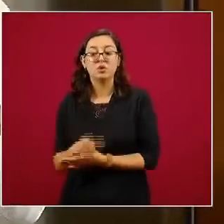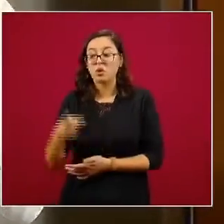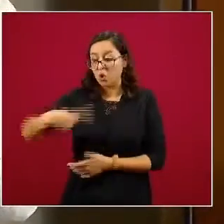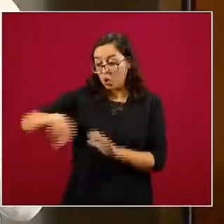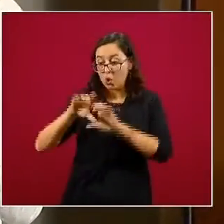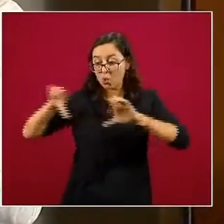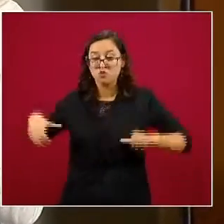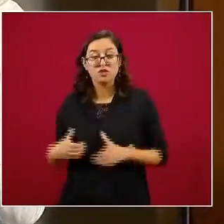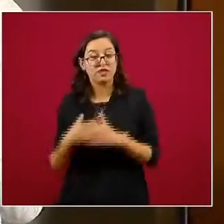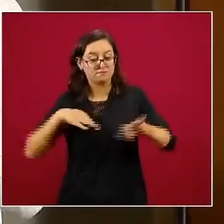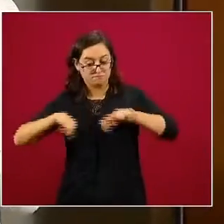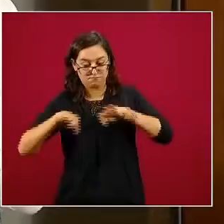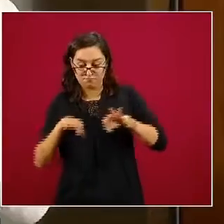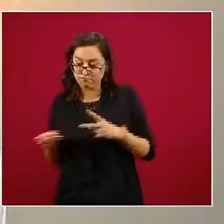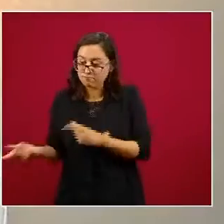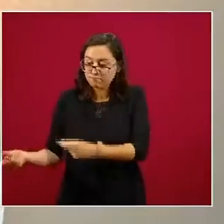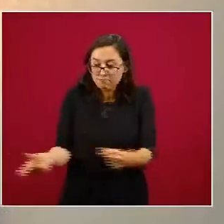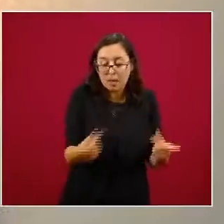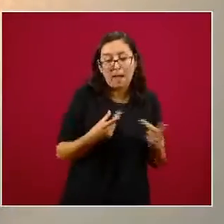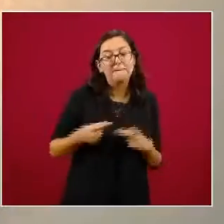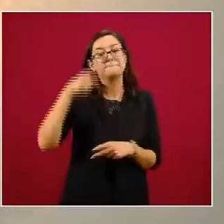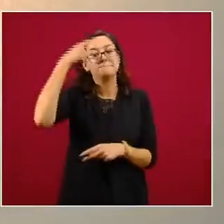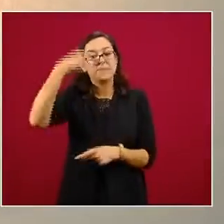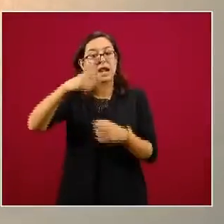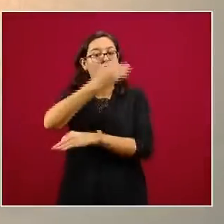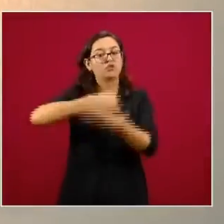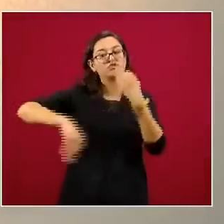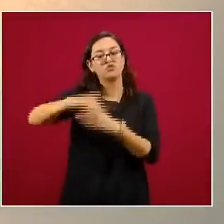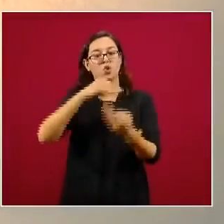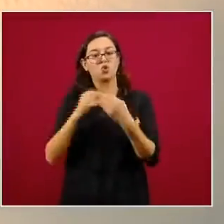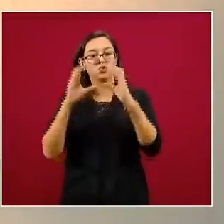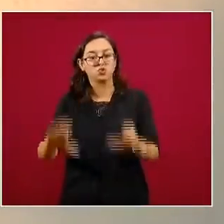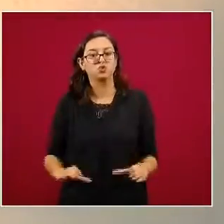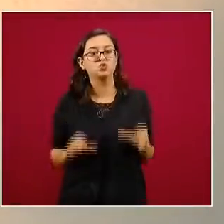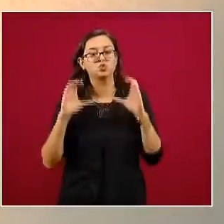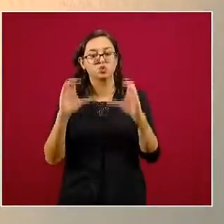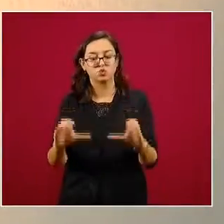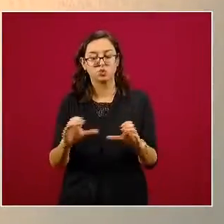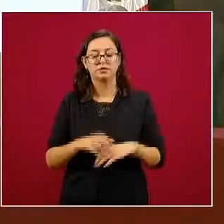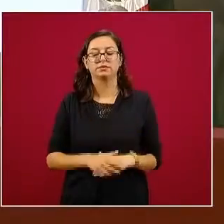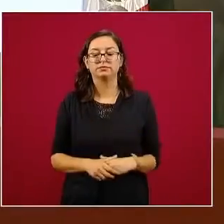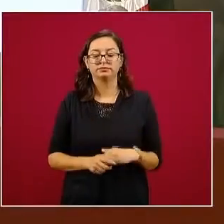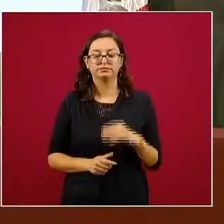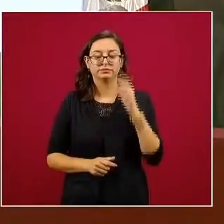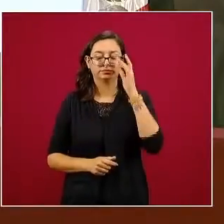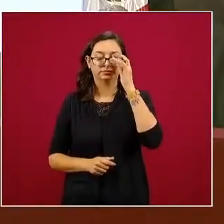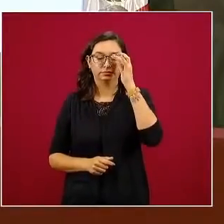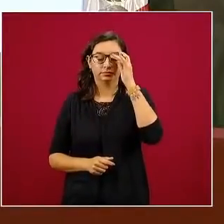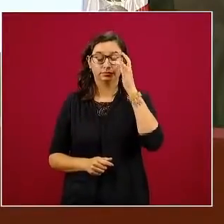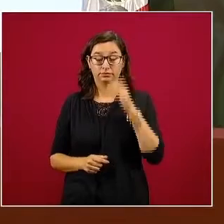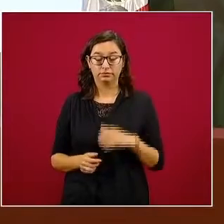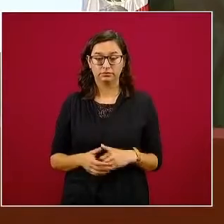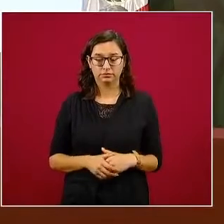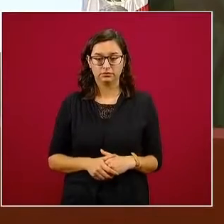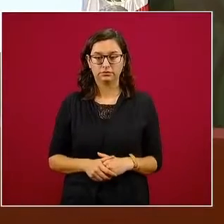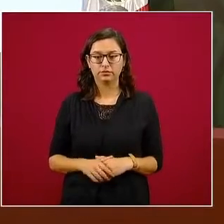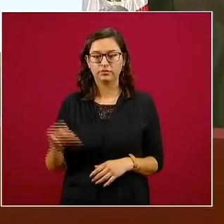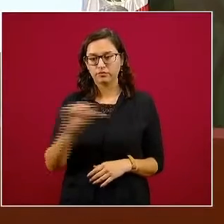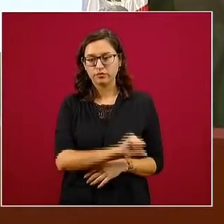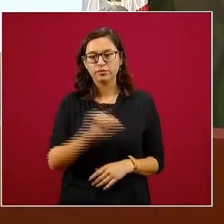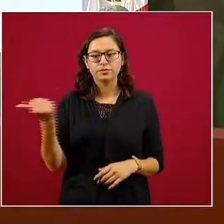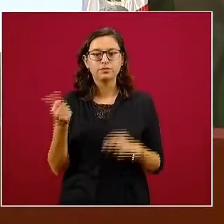dan el primer contacto y acompañados de una estrategia de acción comunitaria. ¿Y por qué es